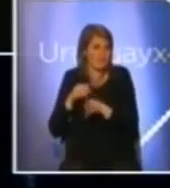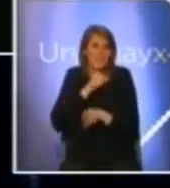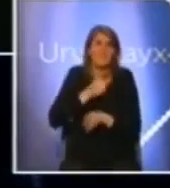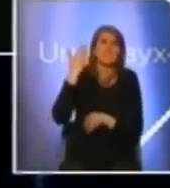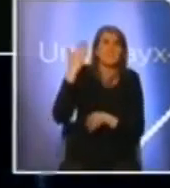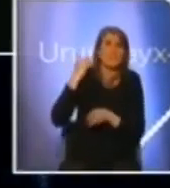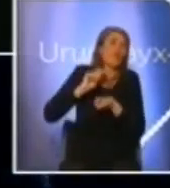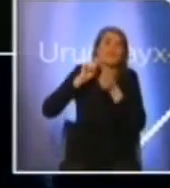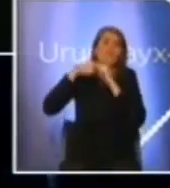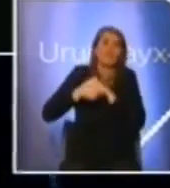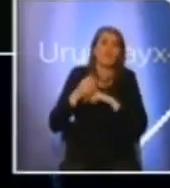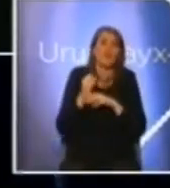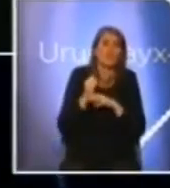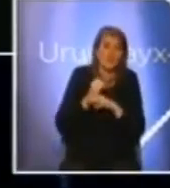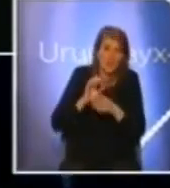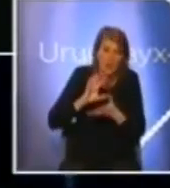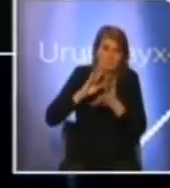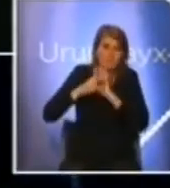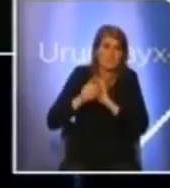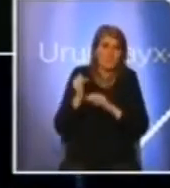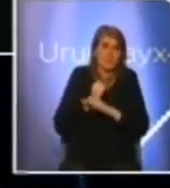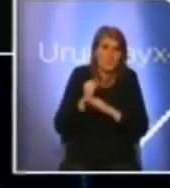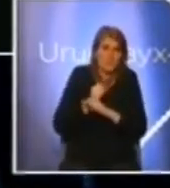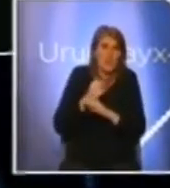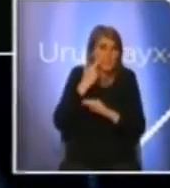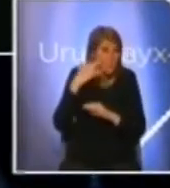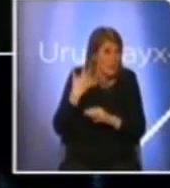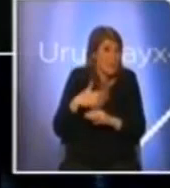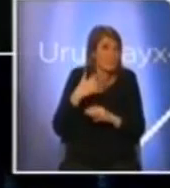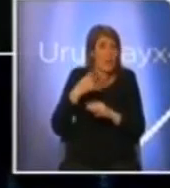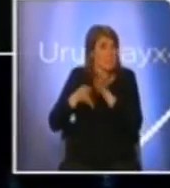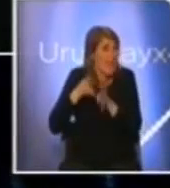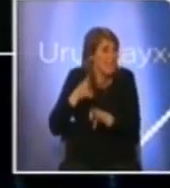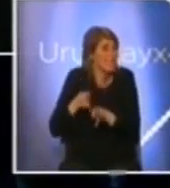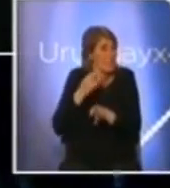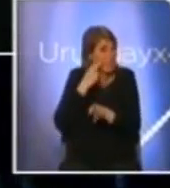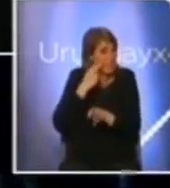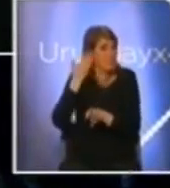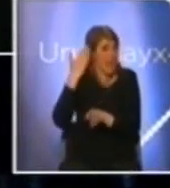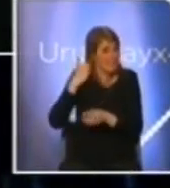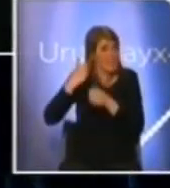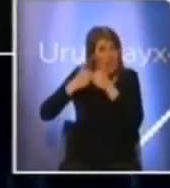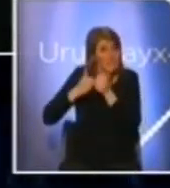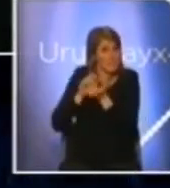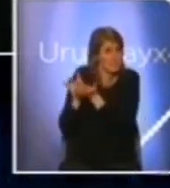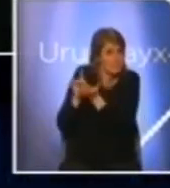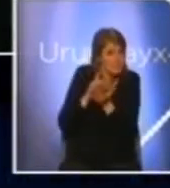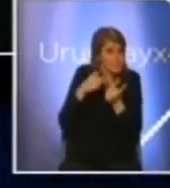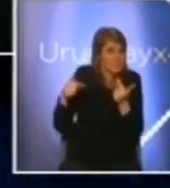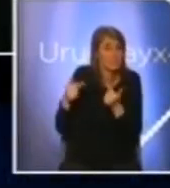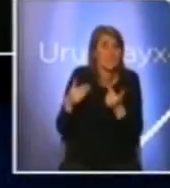que crearon mucho dolor en las familias y muchos problemas. Probablemente esta revolución tecnológica ya